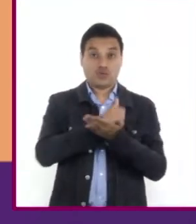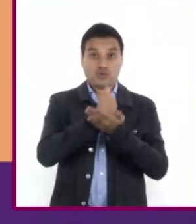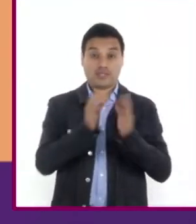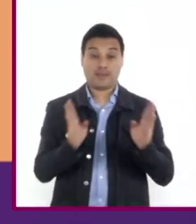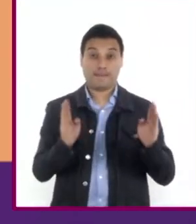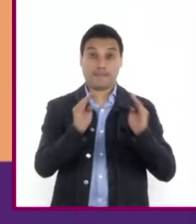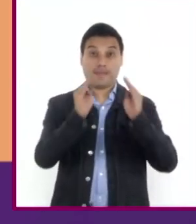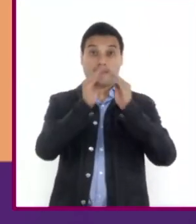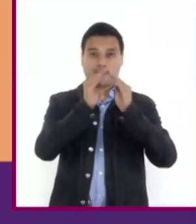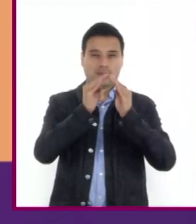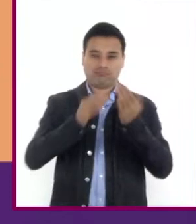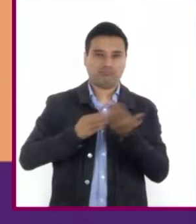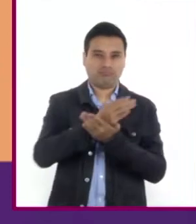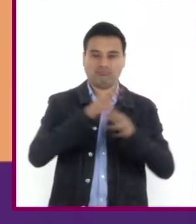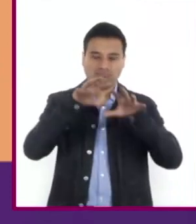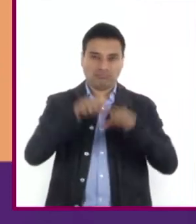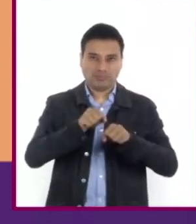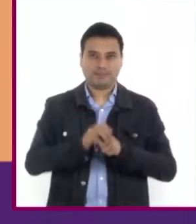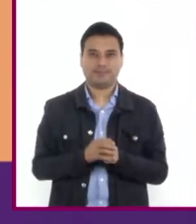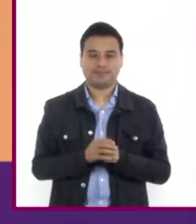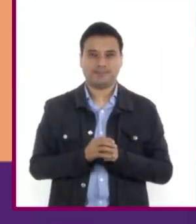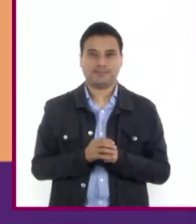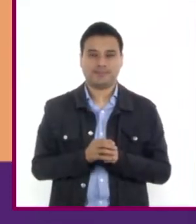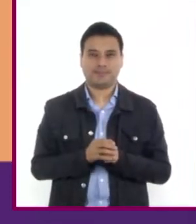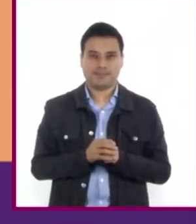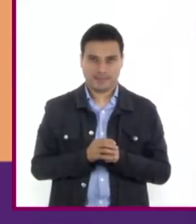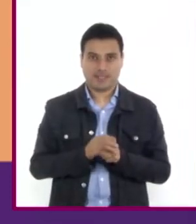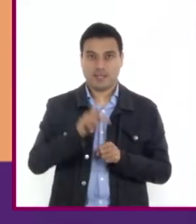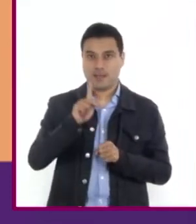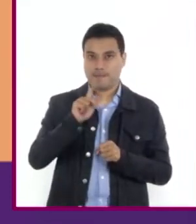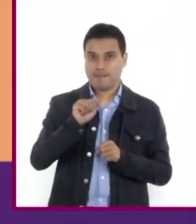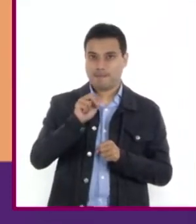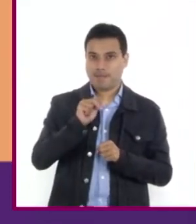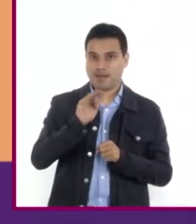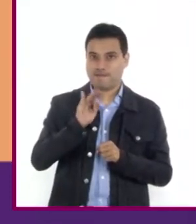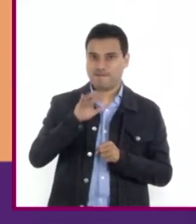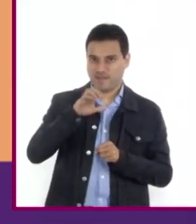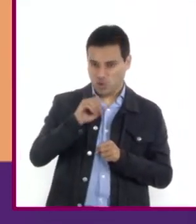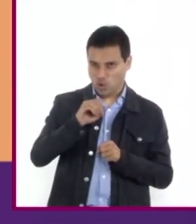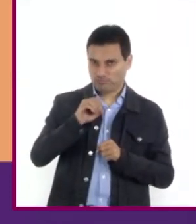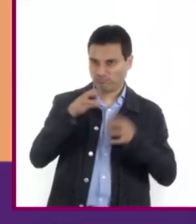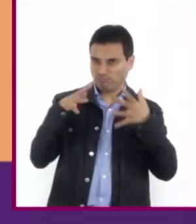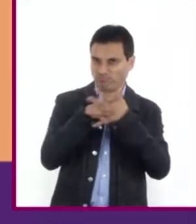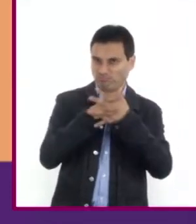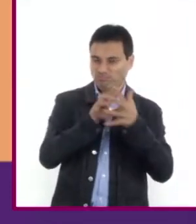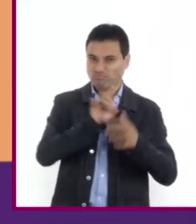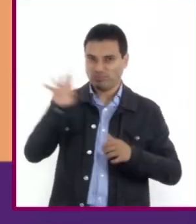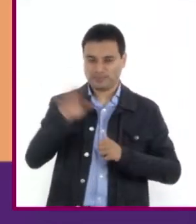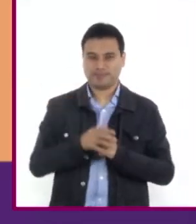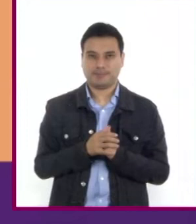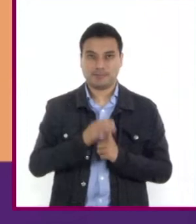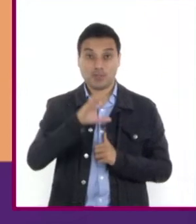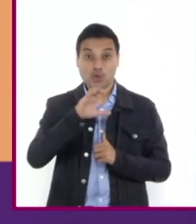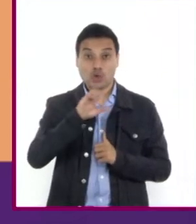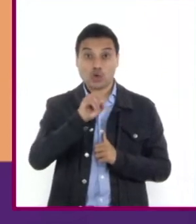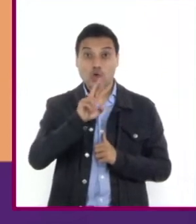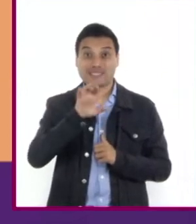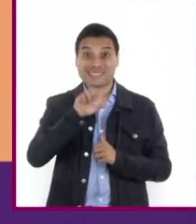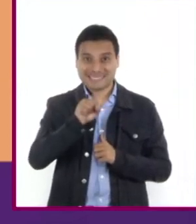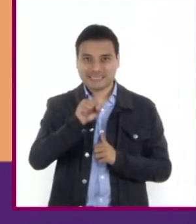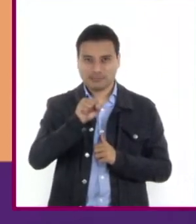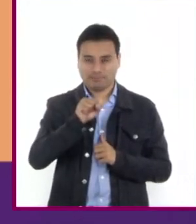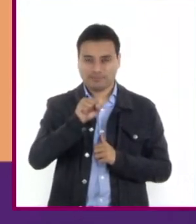Tenochtitlan. 6. Batalla con Pánfilo de Narváez. 7. Cortés sale de